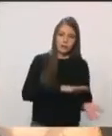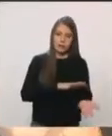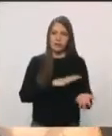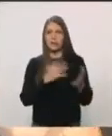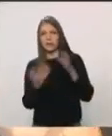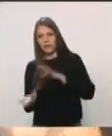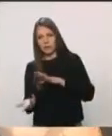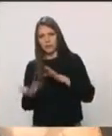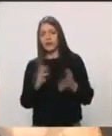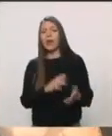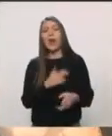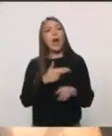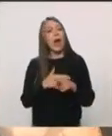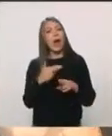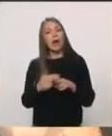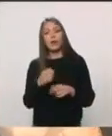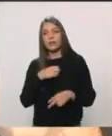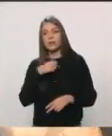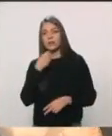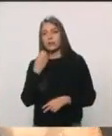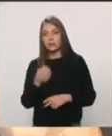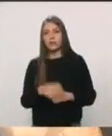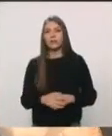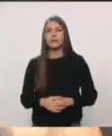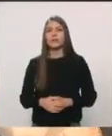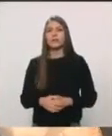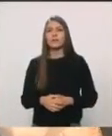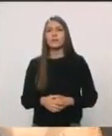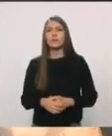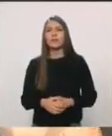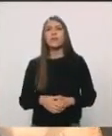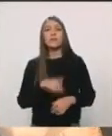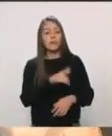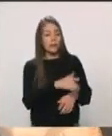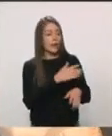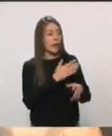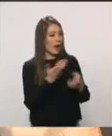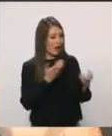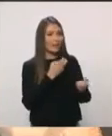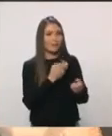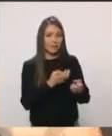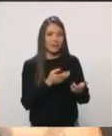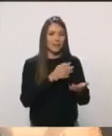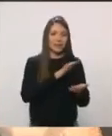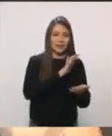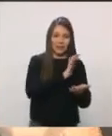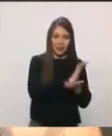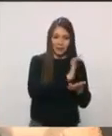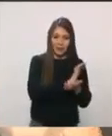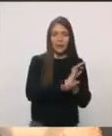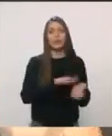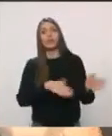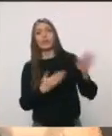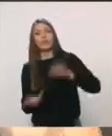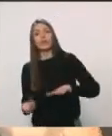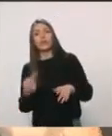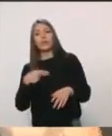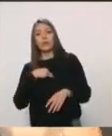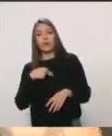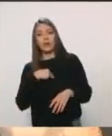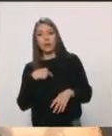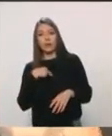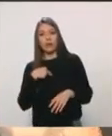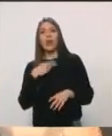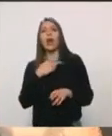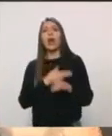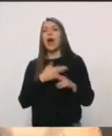salió. Exactamente. ¿Hasta cuándo yo voy a hacer esta maniobra? Hasta que el bebé arroje el objeto con la ayuda de la gravedad y de las palmadas, las